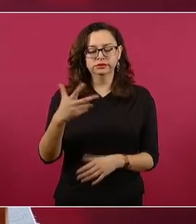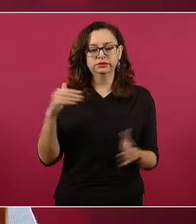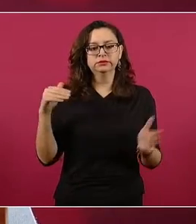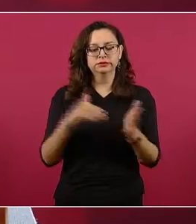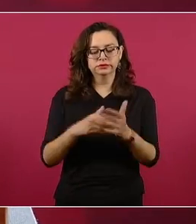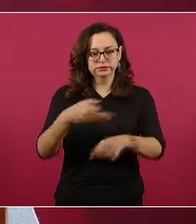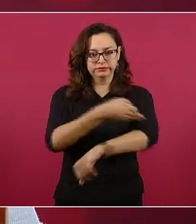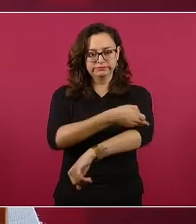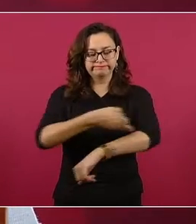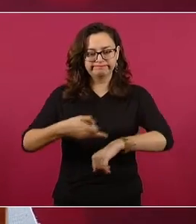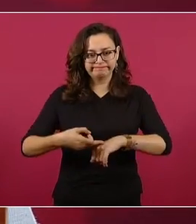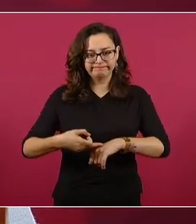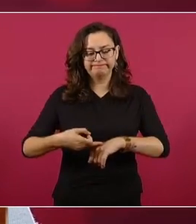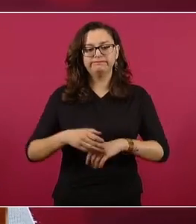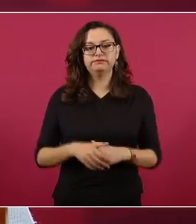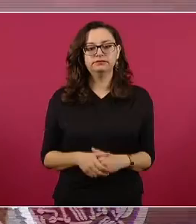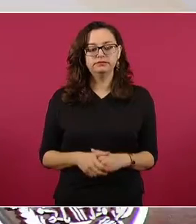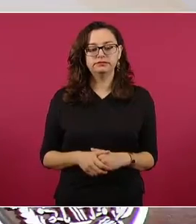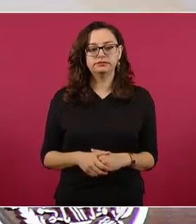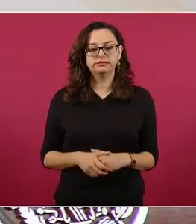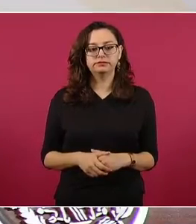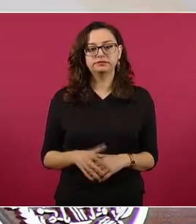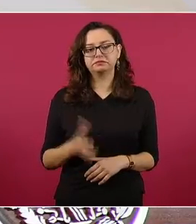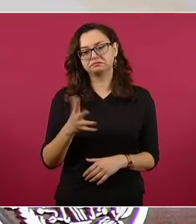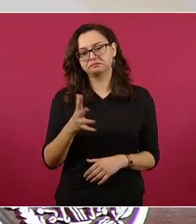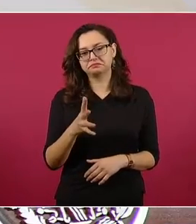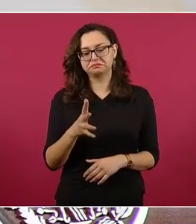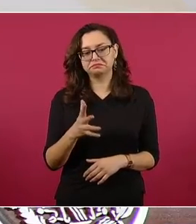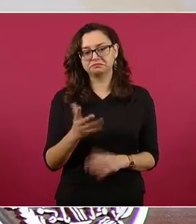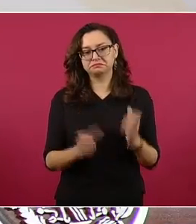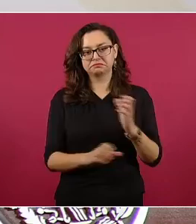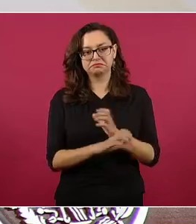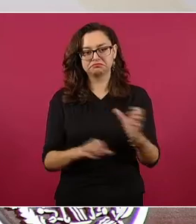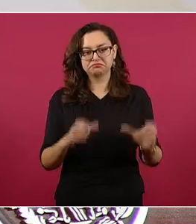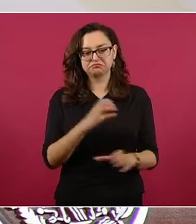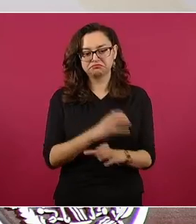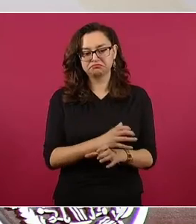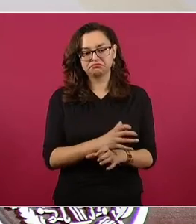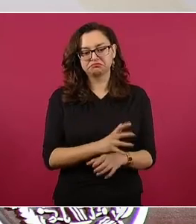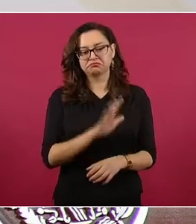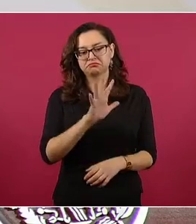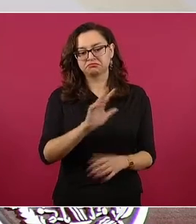mil familias y alrededor de,